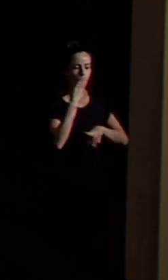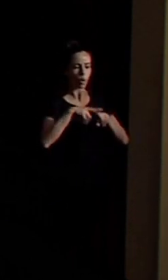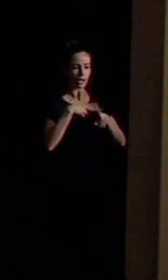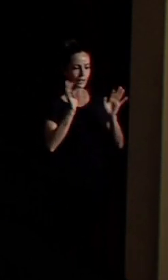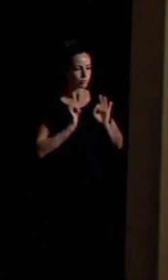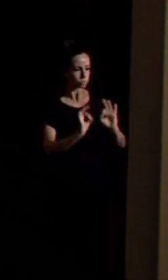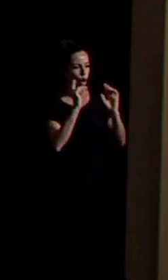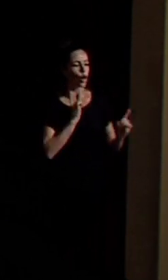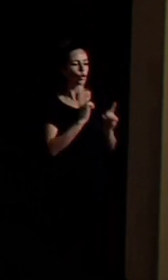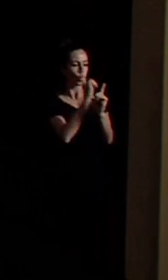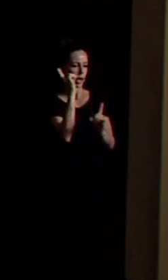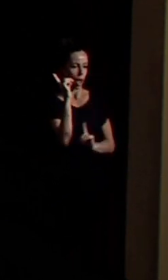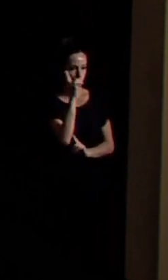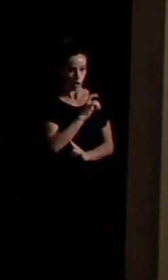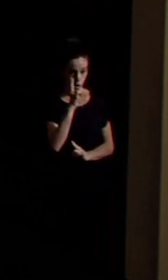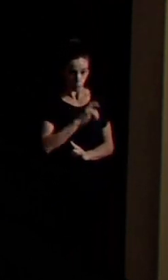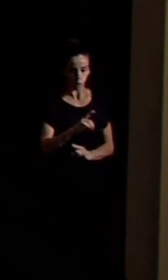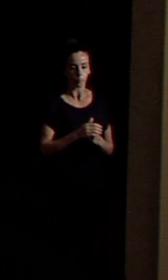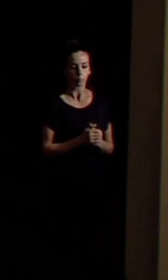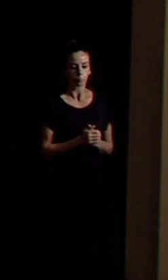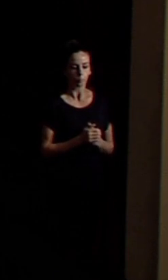que hagan frente a la prostitución.